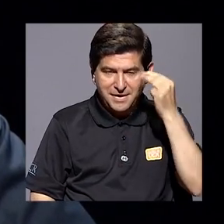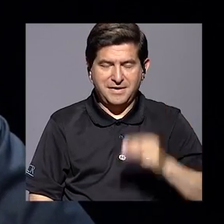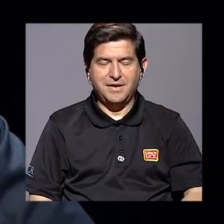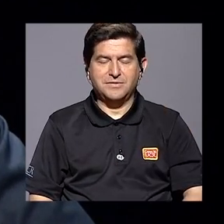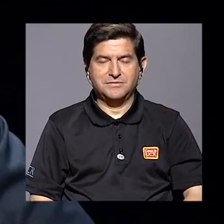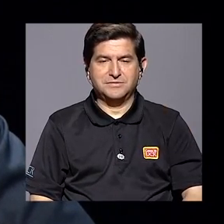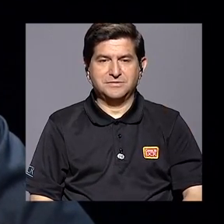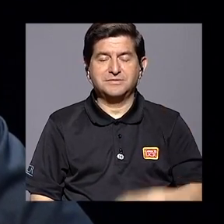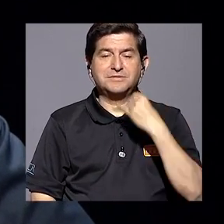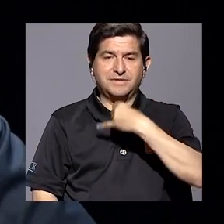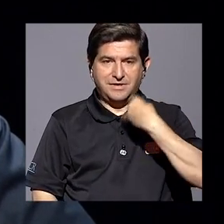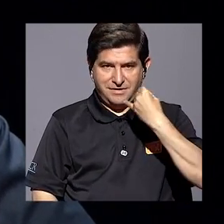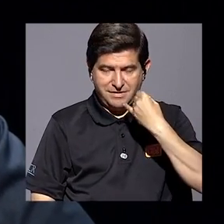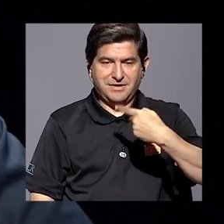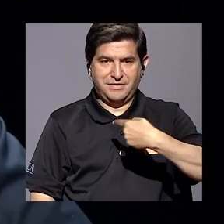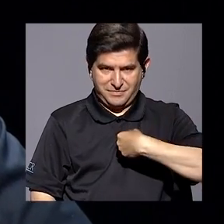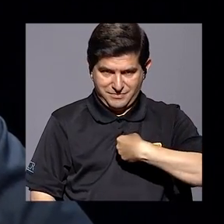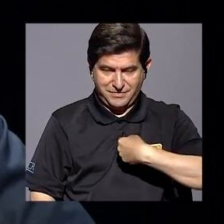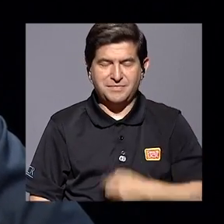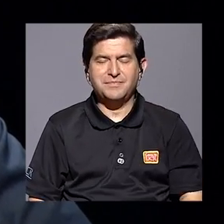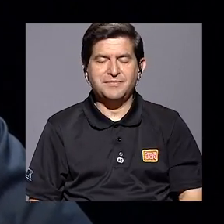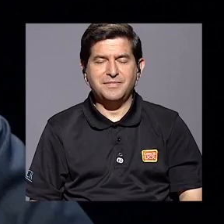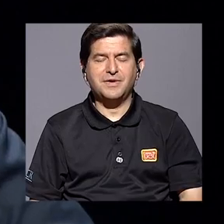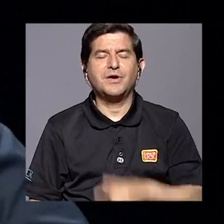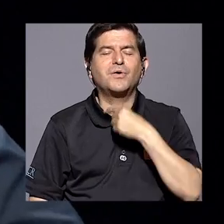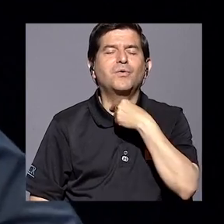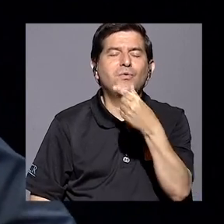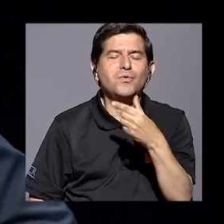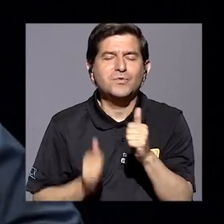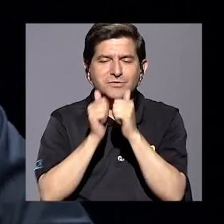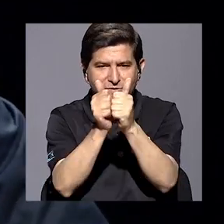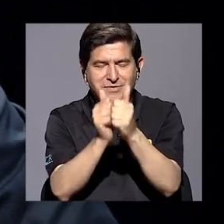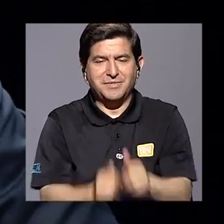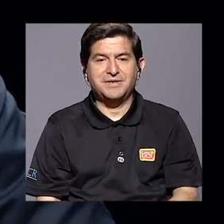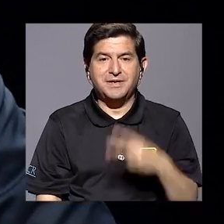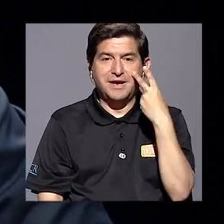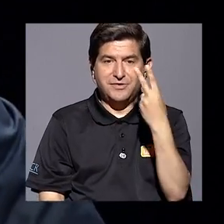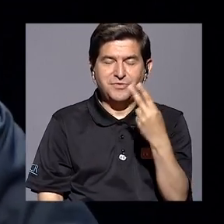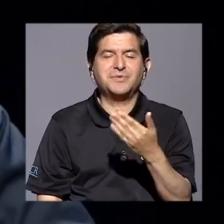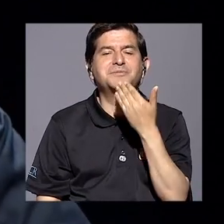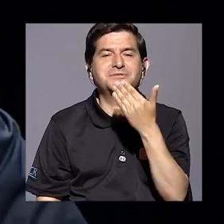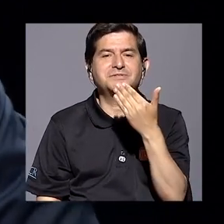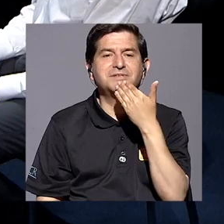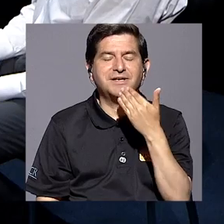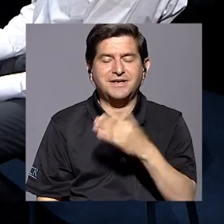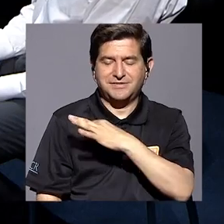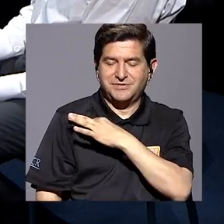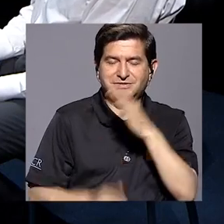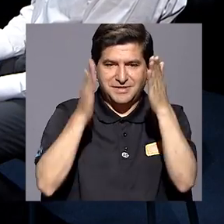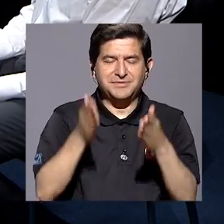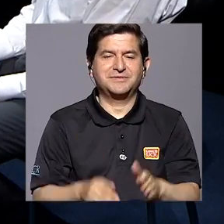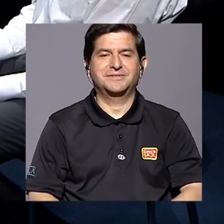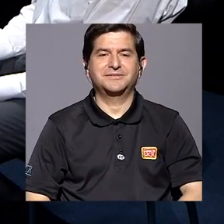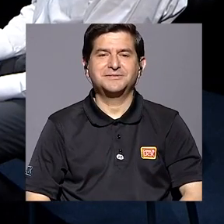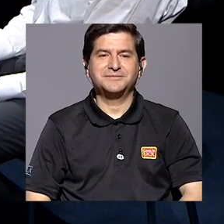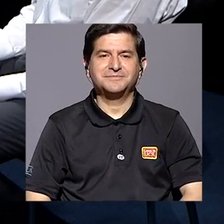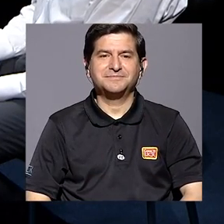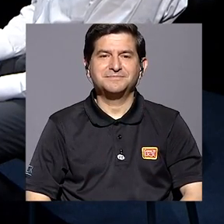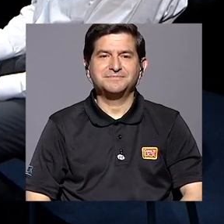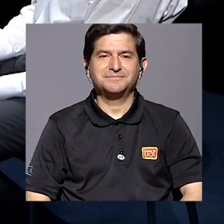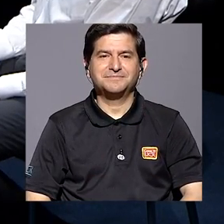y para jaime ordóñez sus anfitriones ha sido un gusto estar con ustedes nos vemos y muchas gracias a nuestros invitados